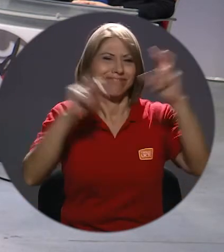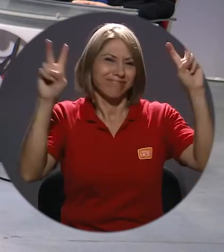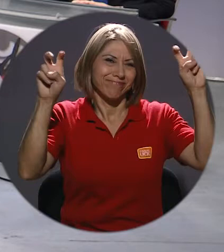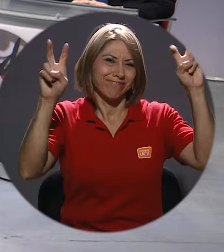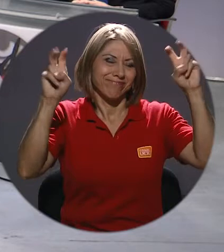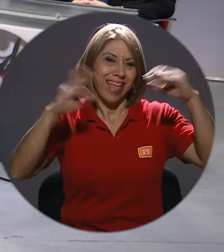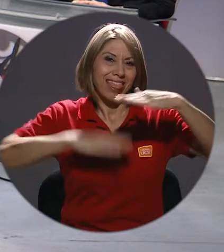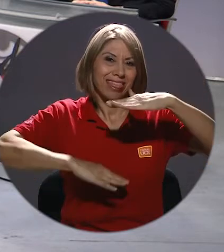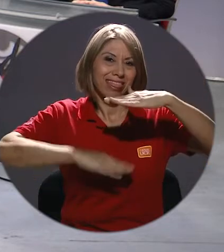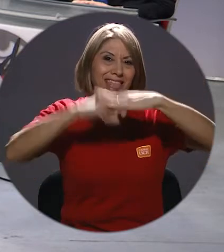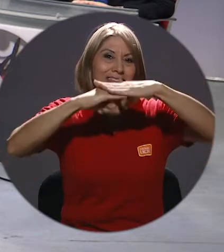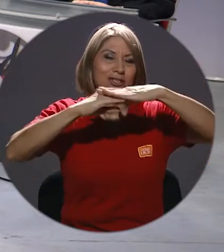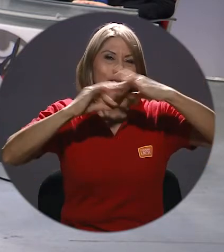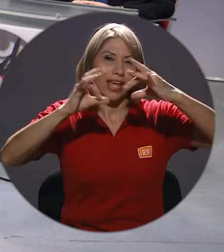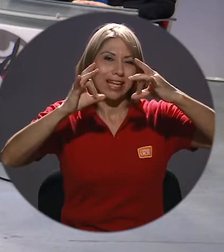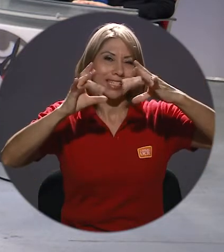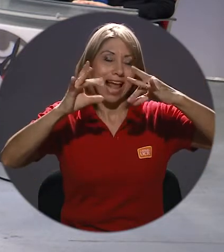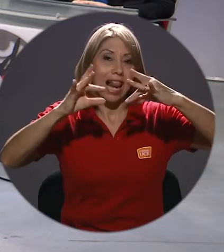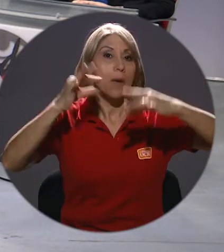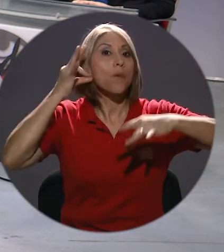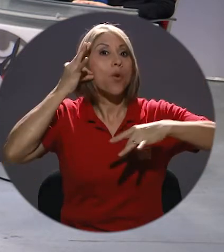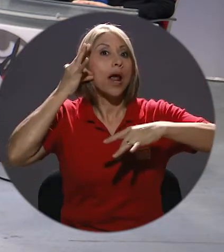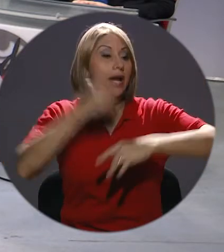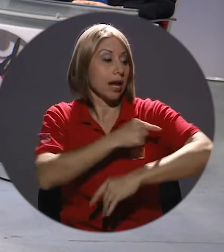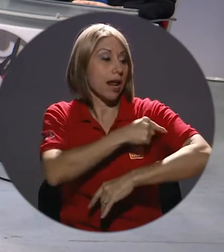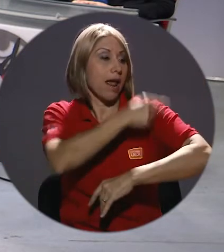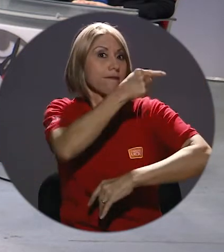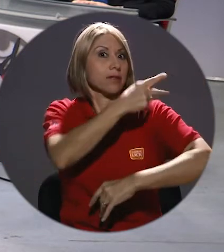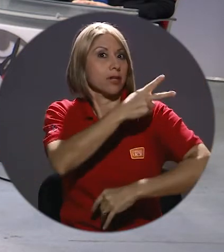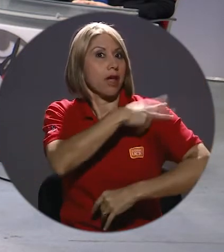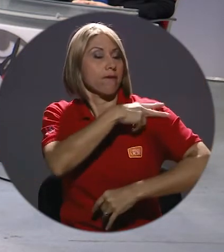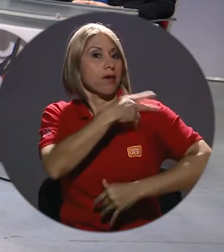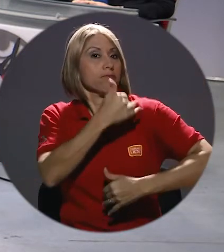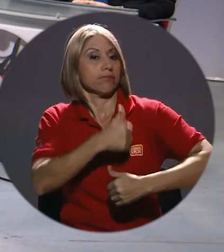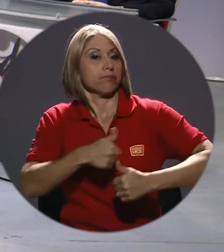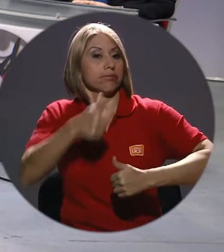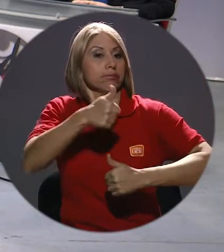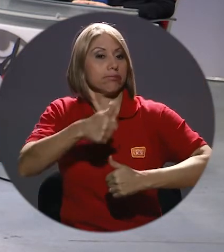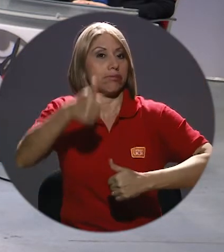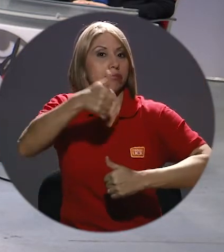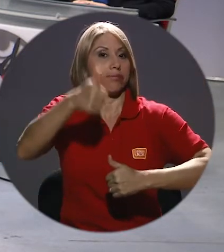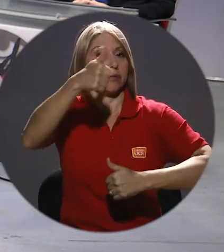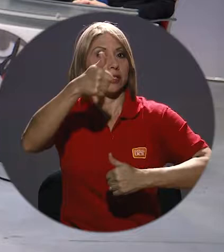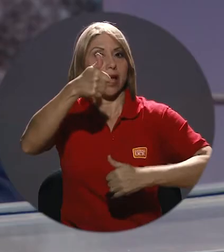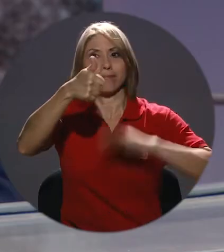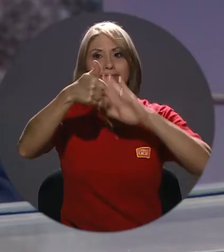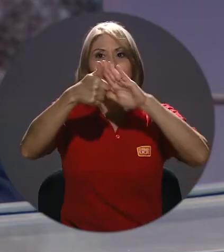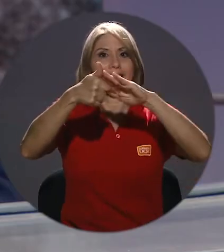de puestos gerenciales y de ahí para arriba no se avanza. Entonces,